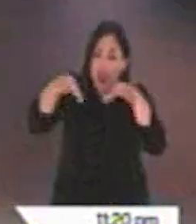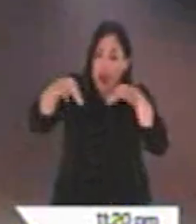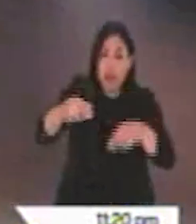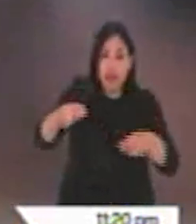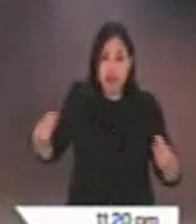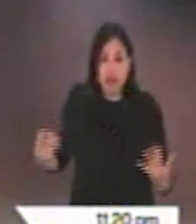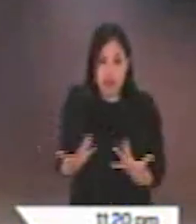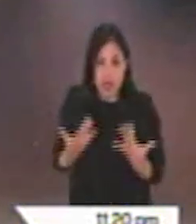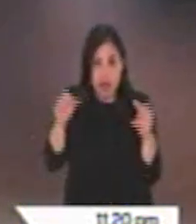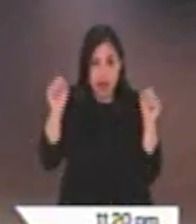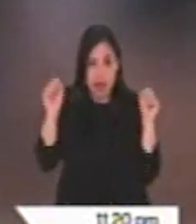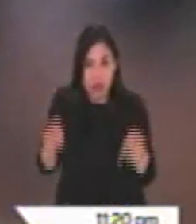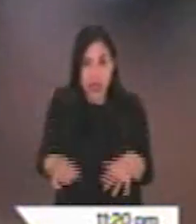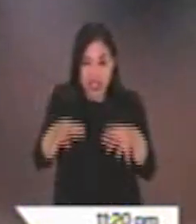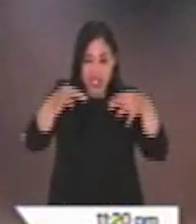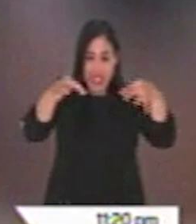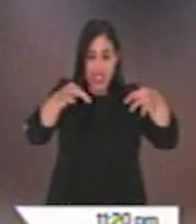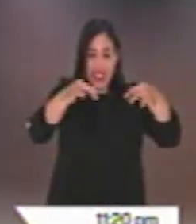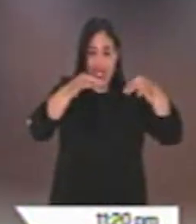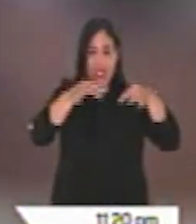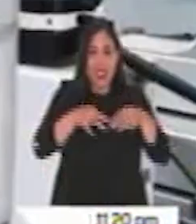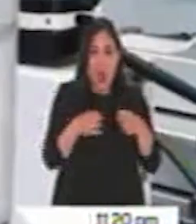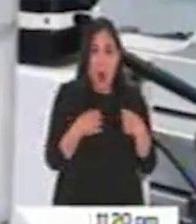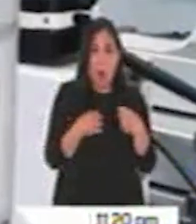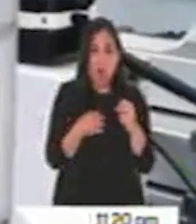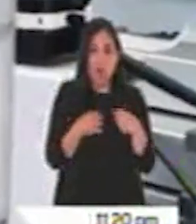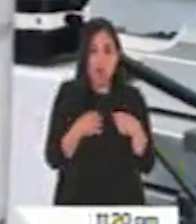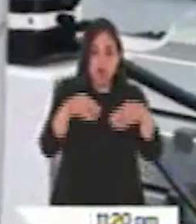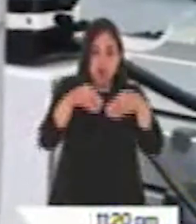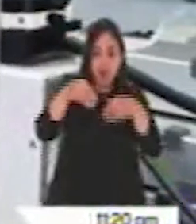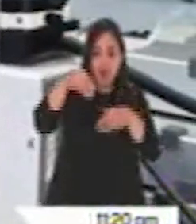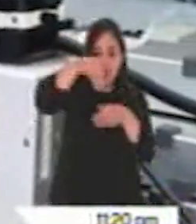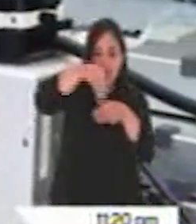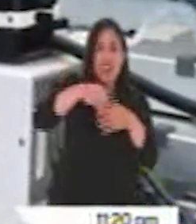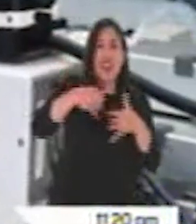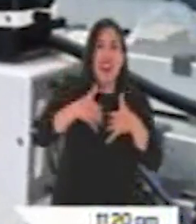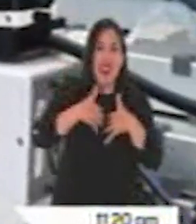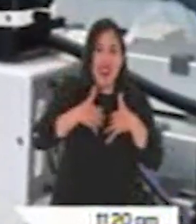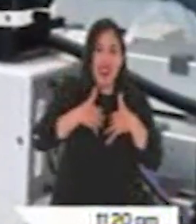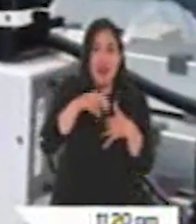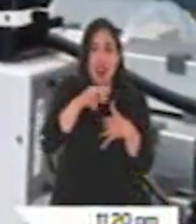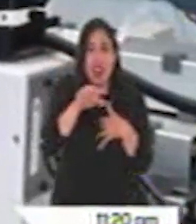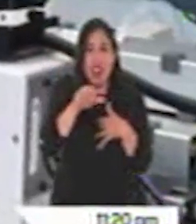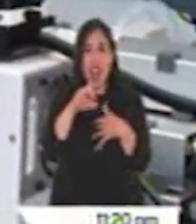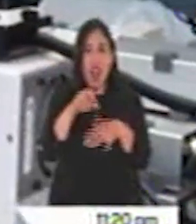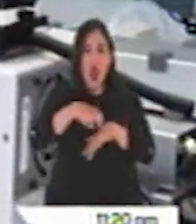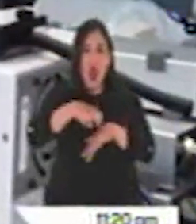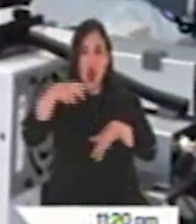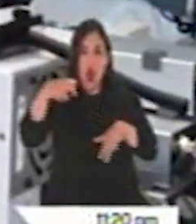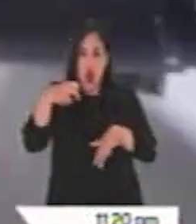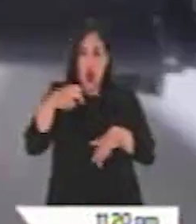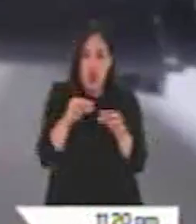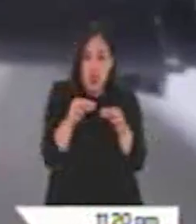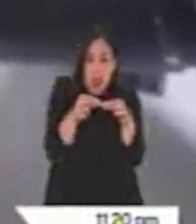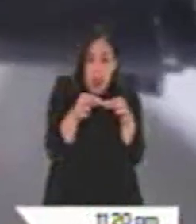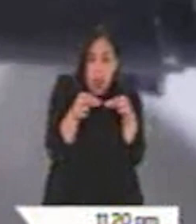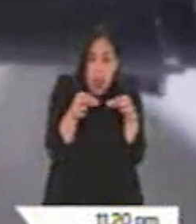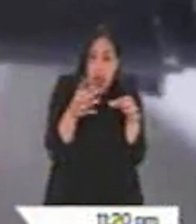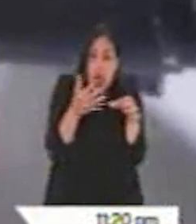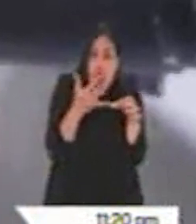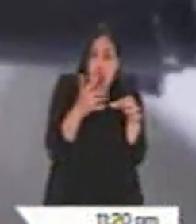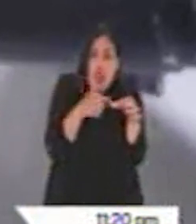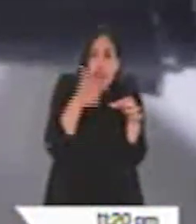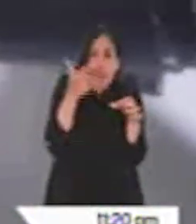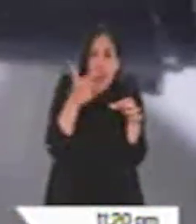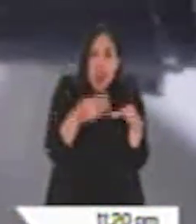vidas se trata de un parche minuciosamente elaborado con proteína animal y nanopartículas de oro un trozo Delgado de tela que se puede